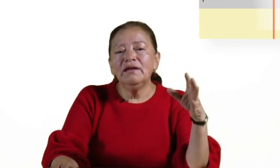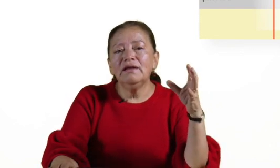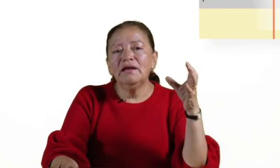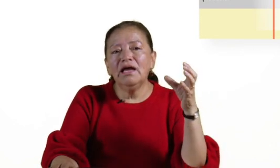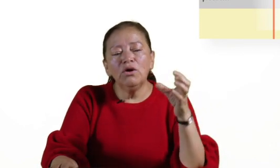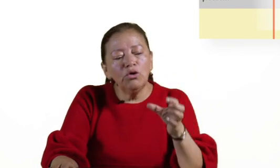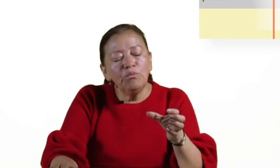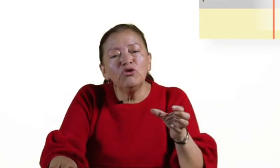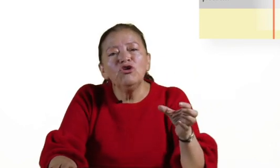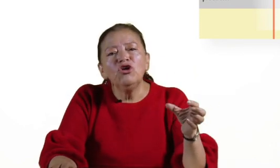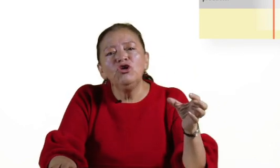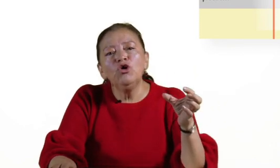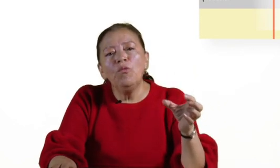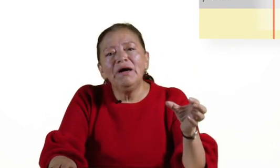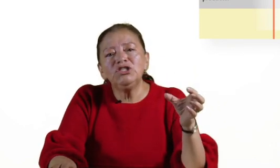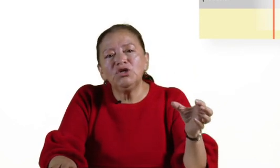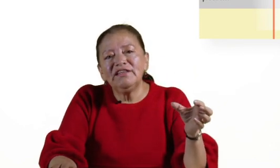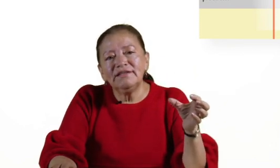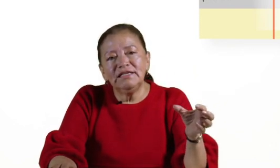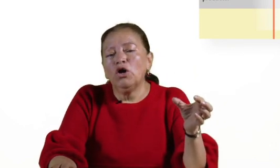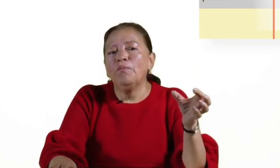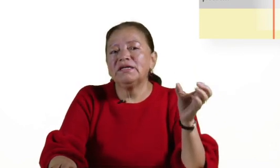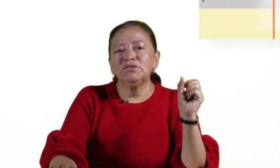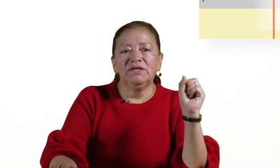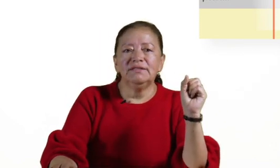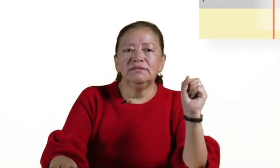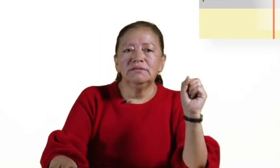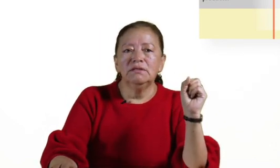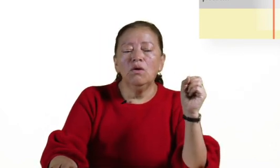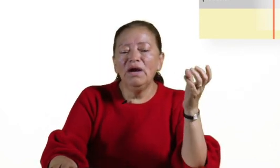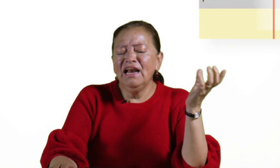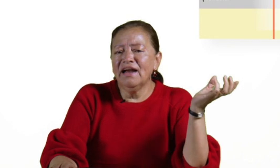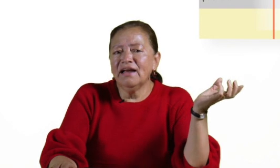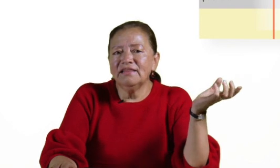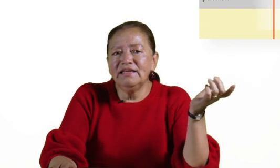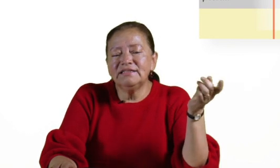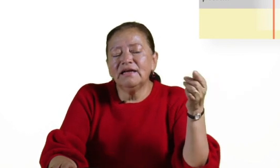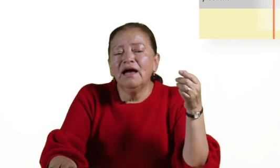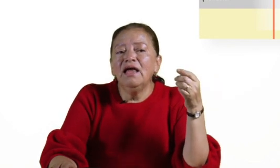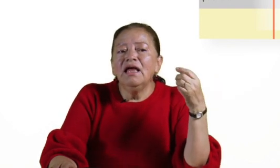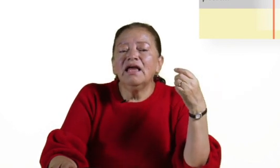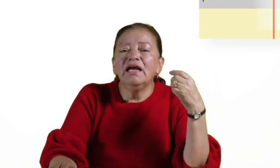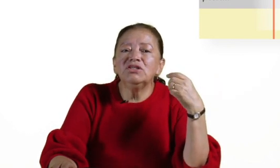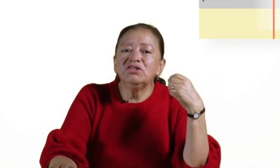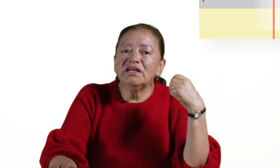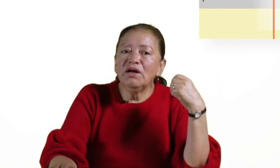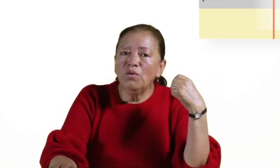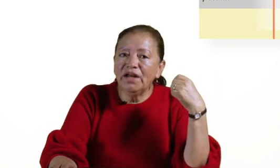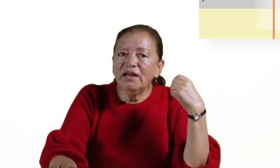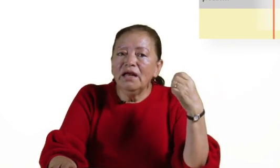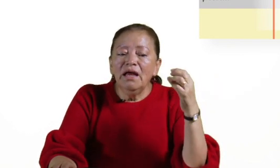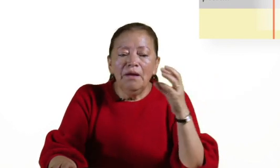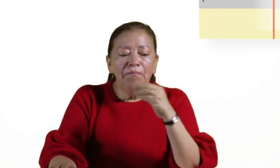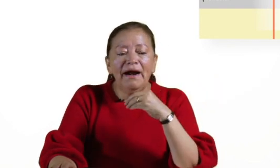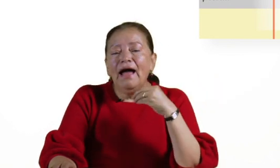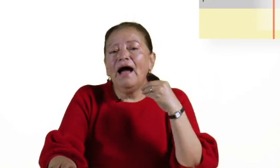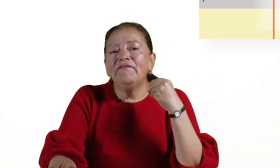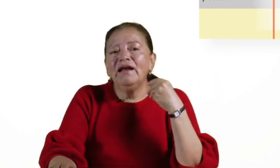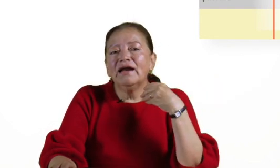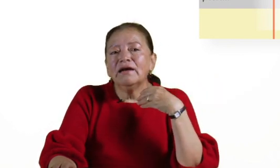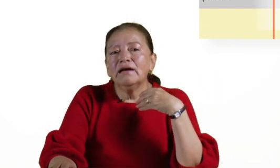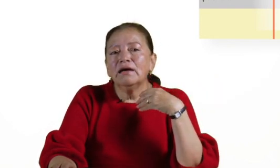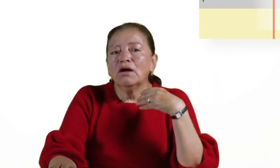reúnen en grupos no mayores de 5 personas. ¿Cuál es la característica? Que ellos se reúnen